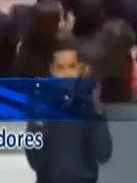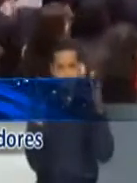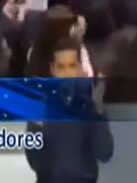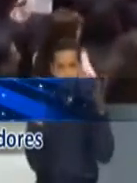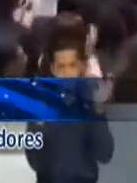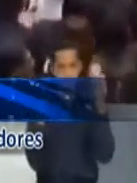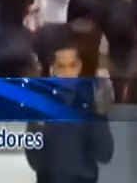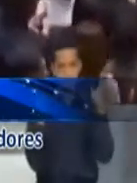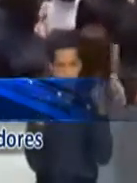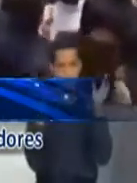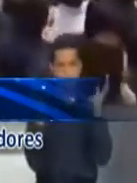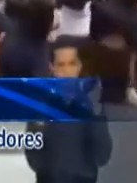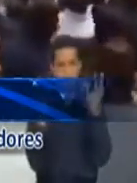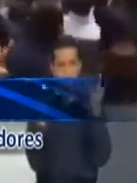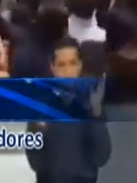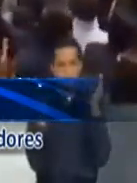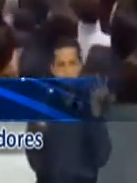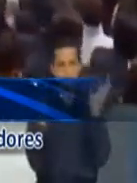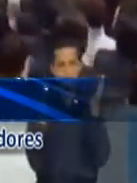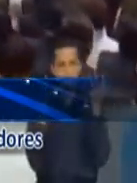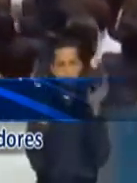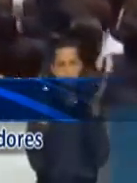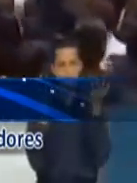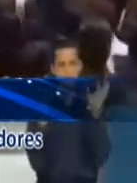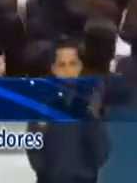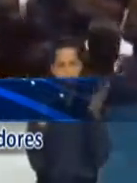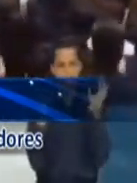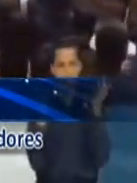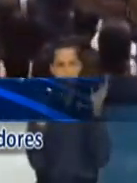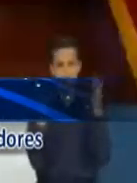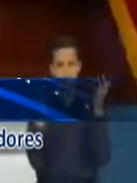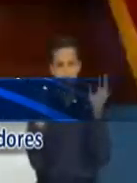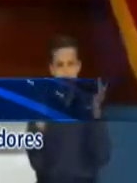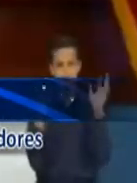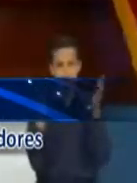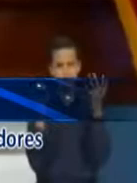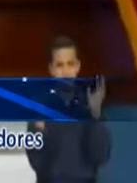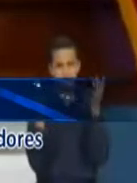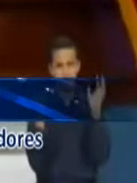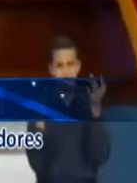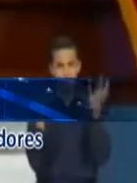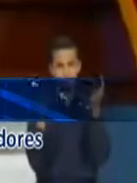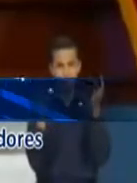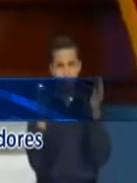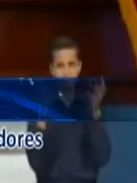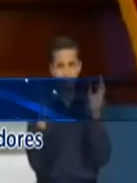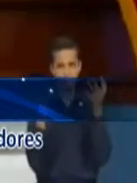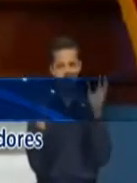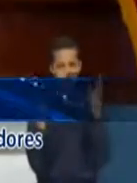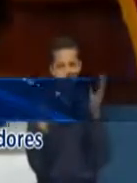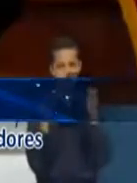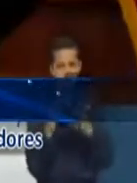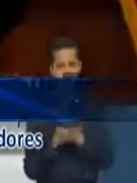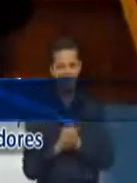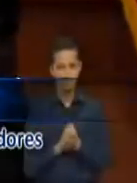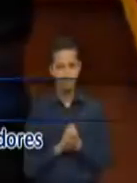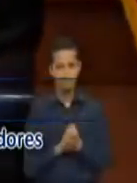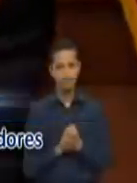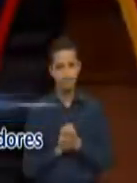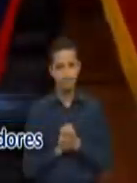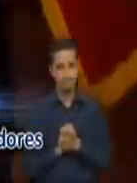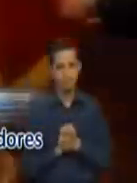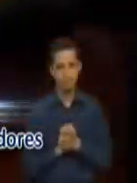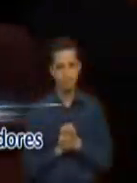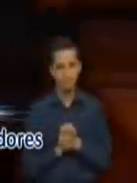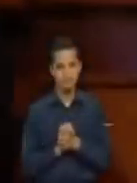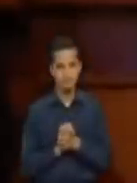Guiñaga. También están Fausto Cayambe, Carlos Bermank y Verónica Arias. La presidenta de la Asamblea informó que pedirán